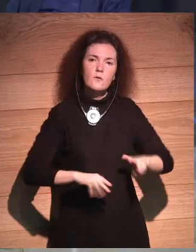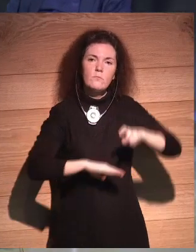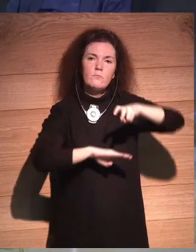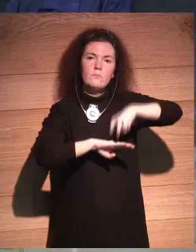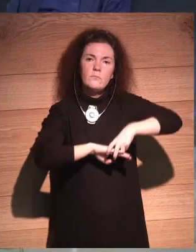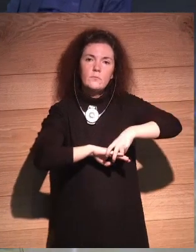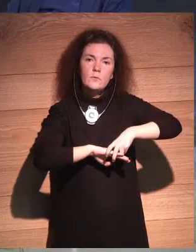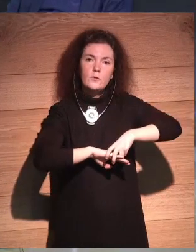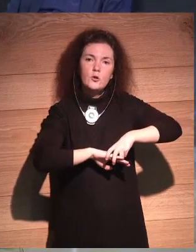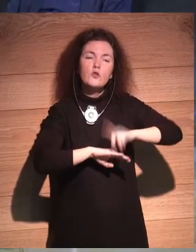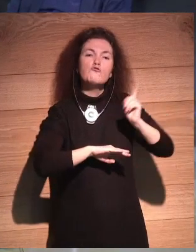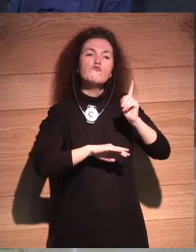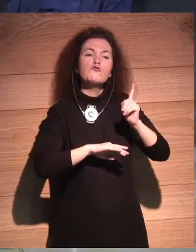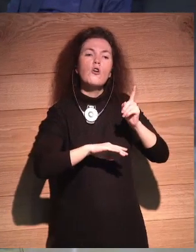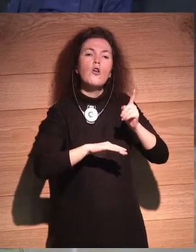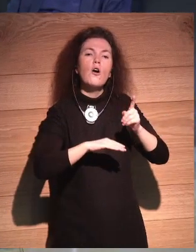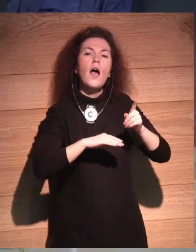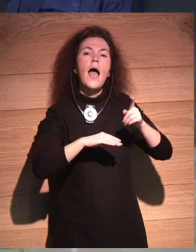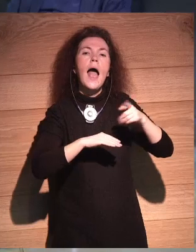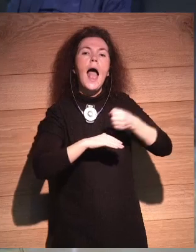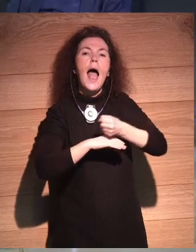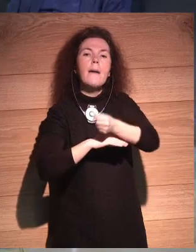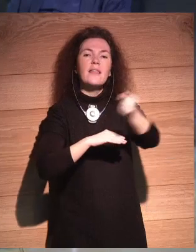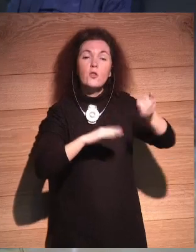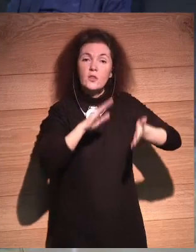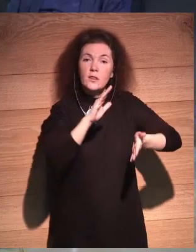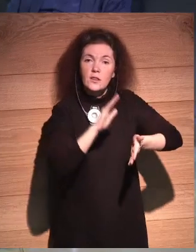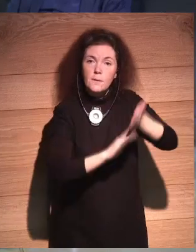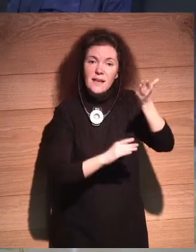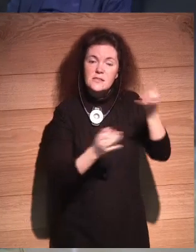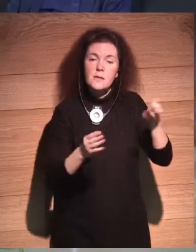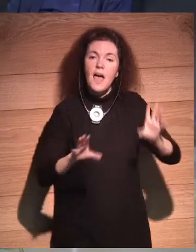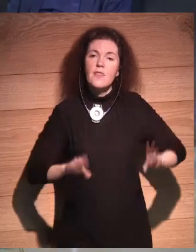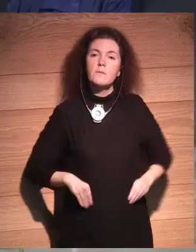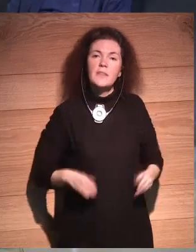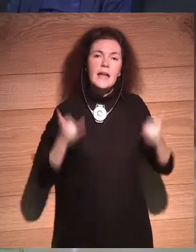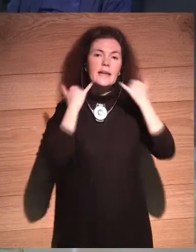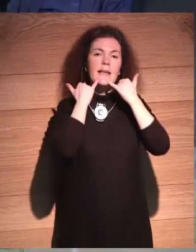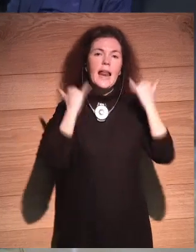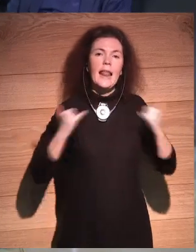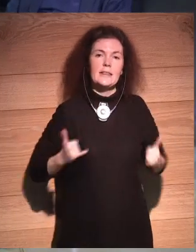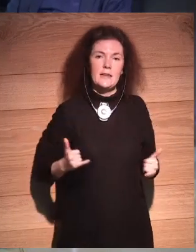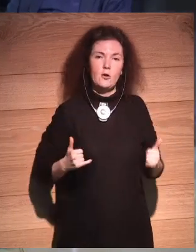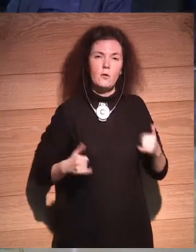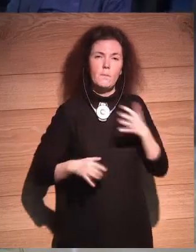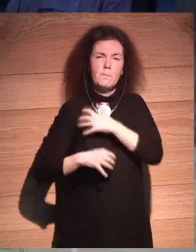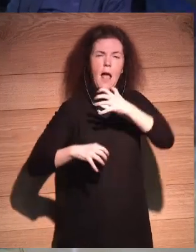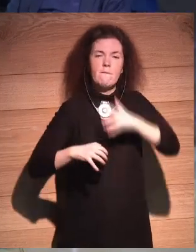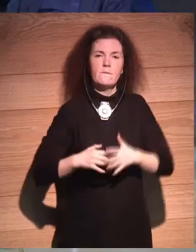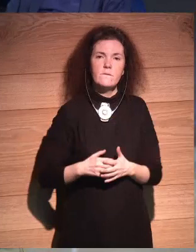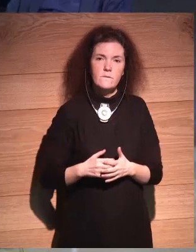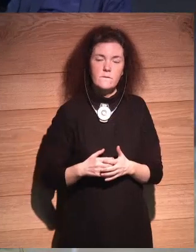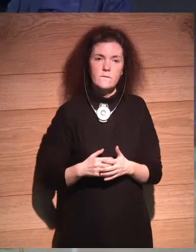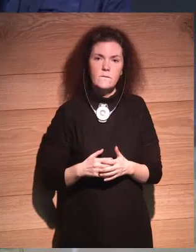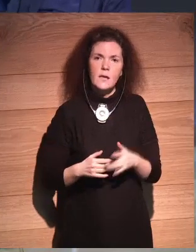manera de salir de la habitación era aceptar un shock eléctrico, una descarga eléctrica